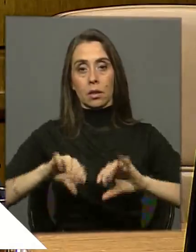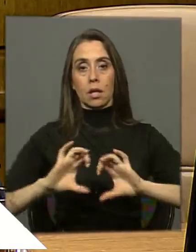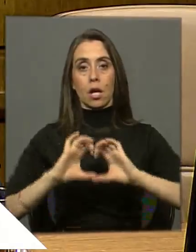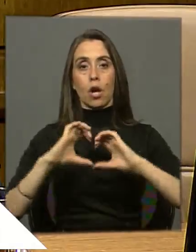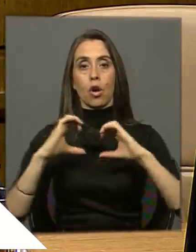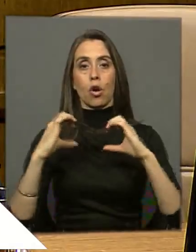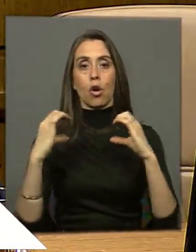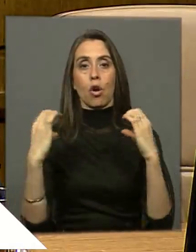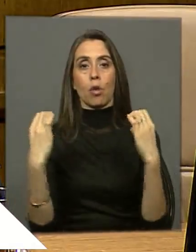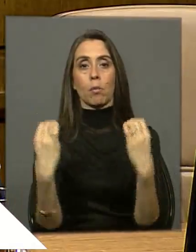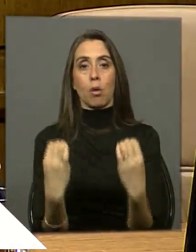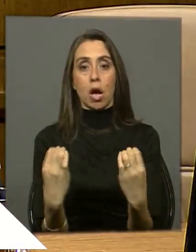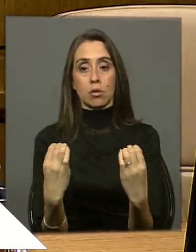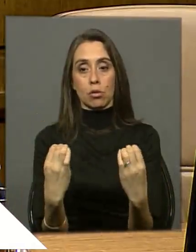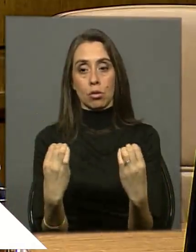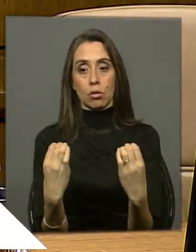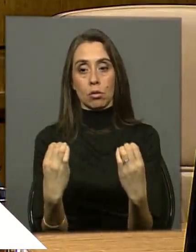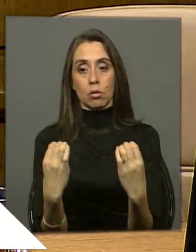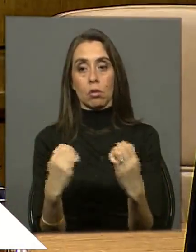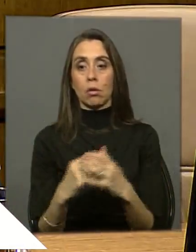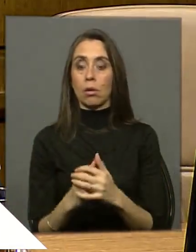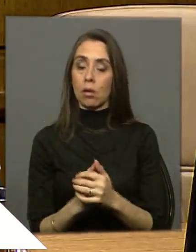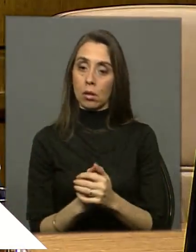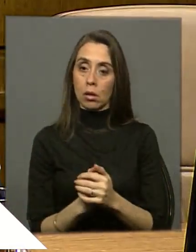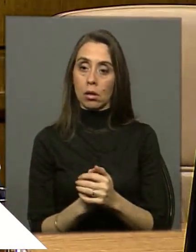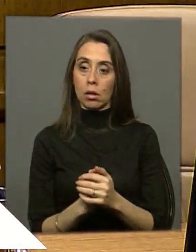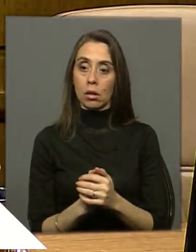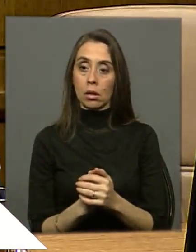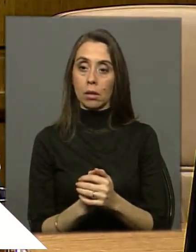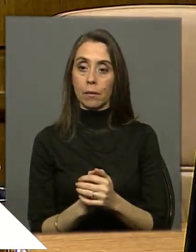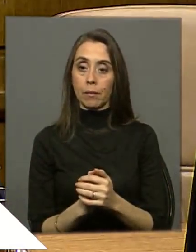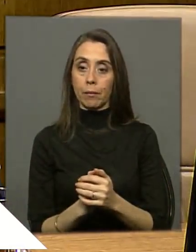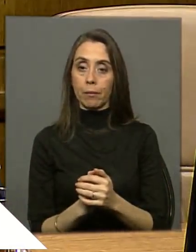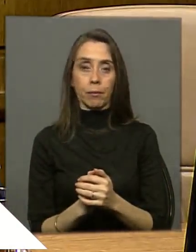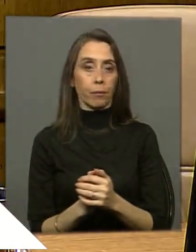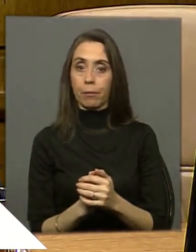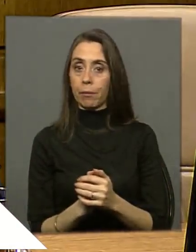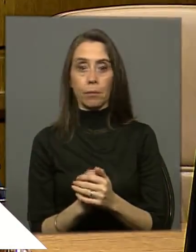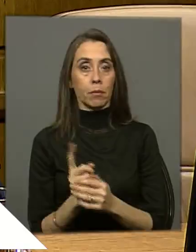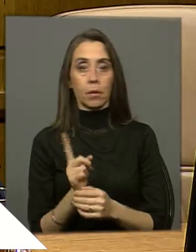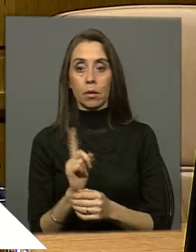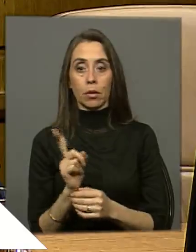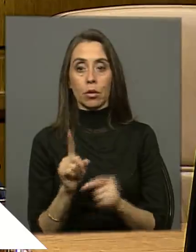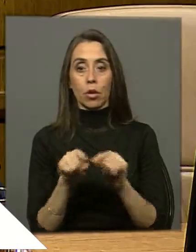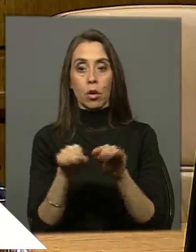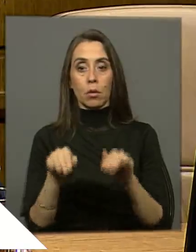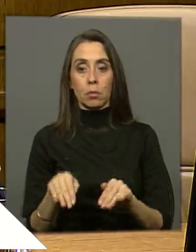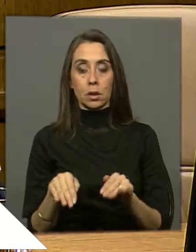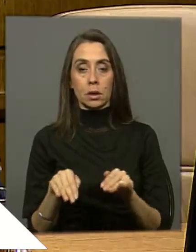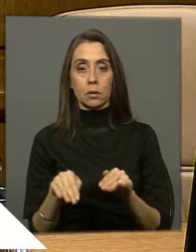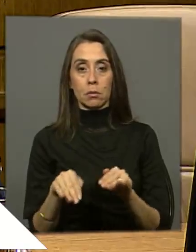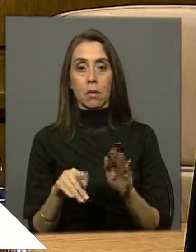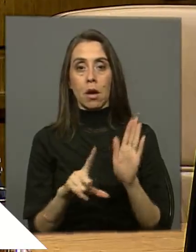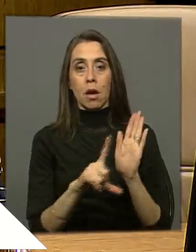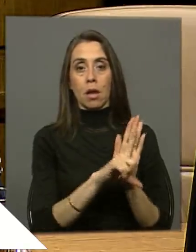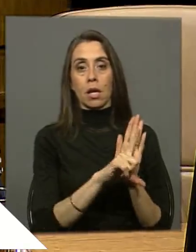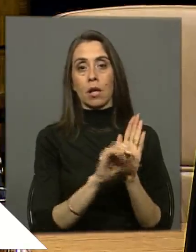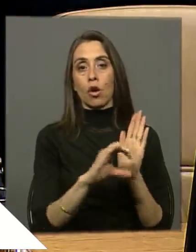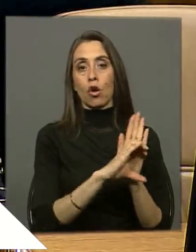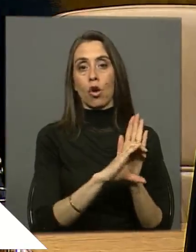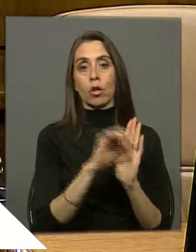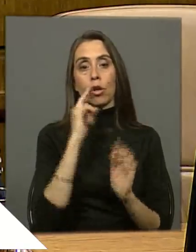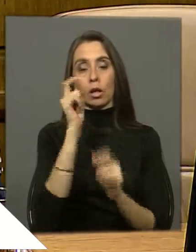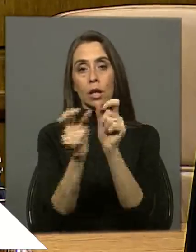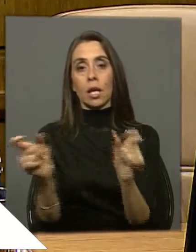que en estricto rigor no tiene el mismo estatuto jurídico que los empleados